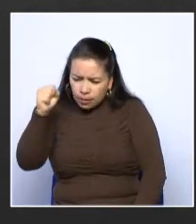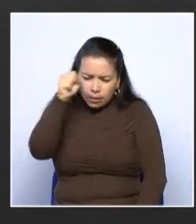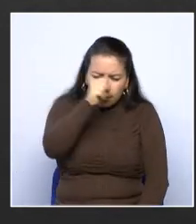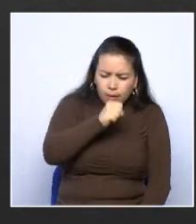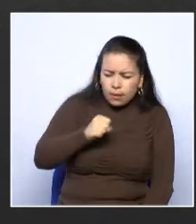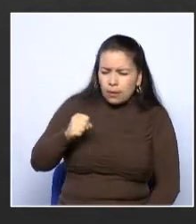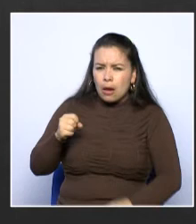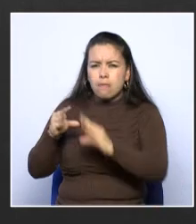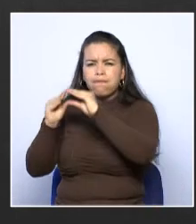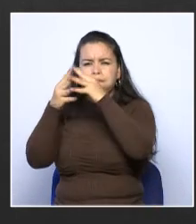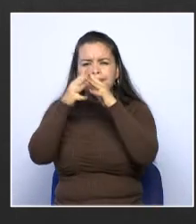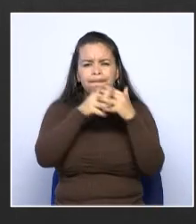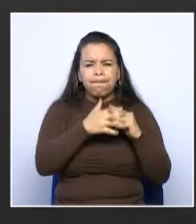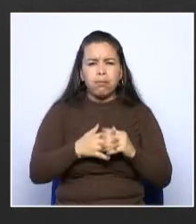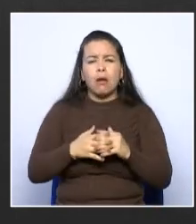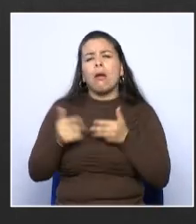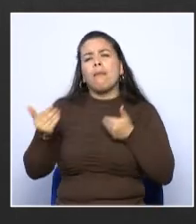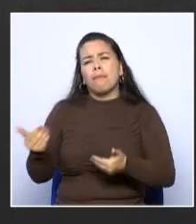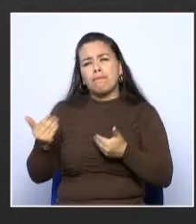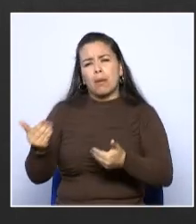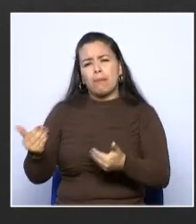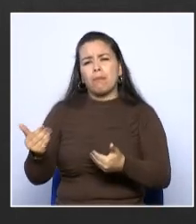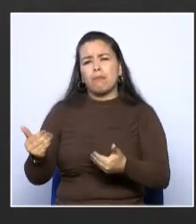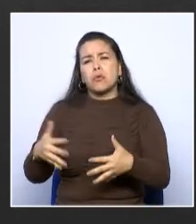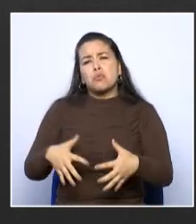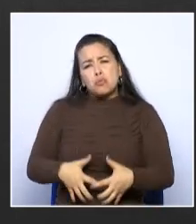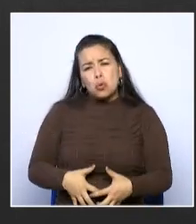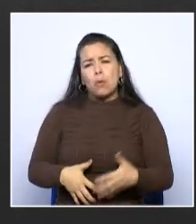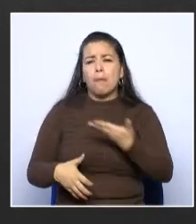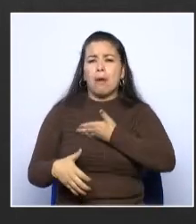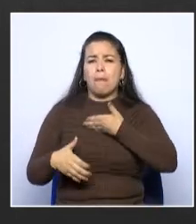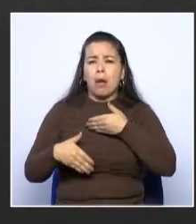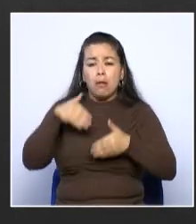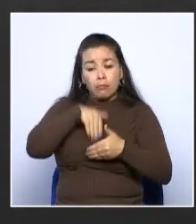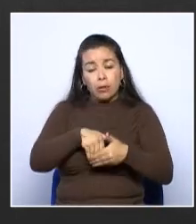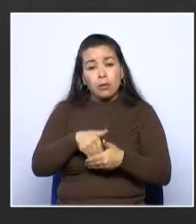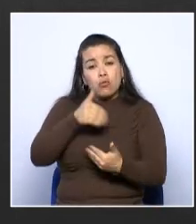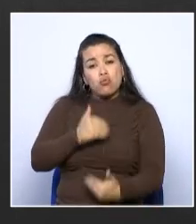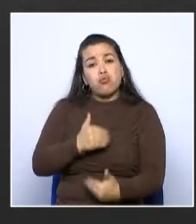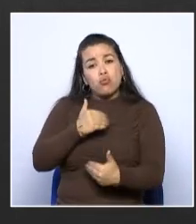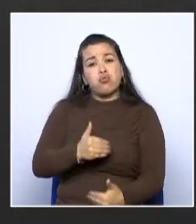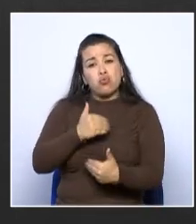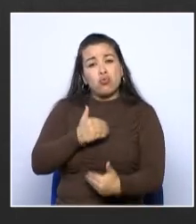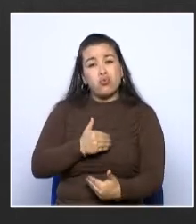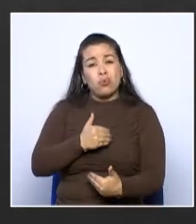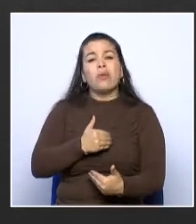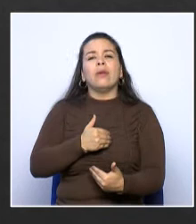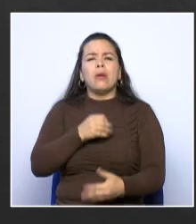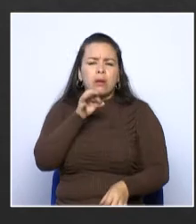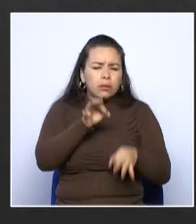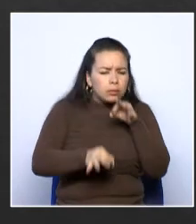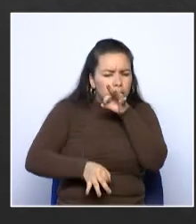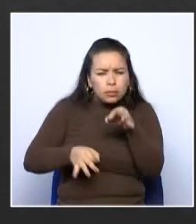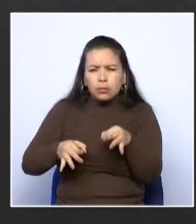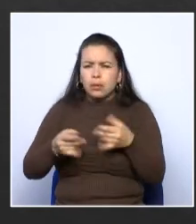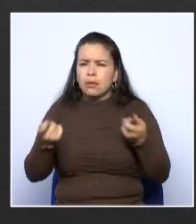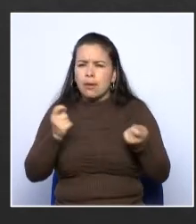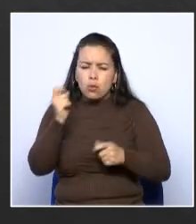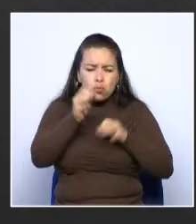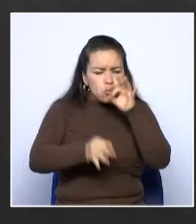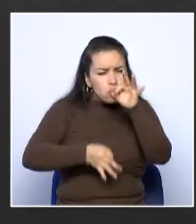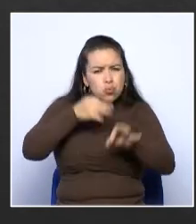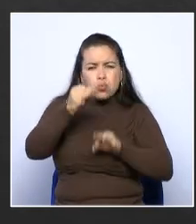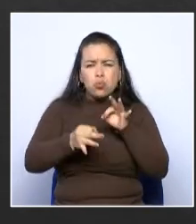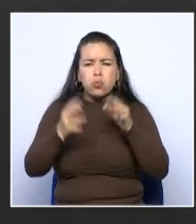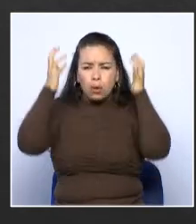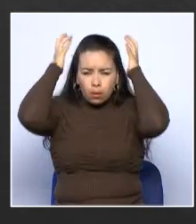estructuras. Los bebés que son prematuros y que están, por ejemplo, en madre canguro, a ellos se les hace controles para ver que el desarrollo